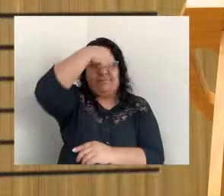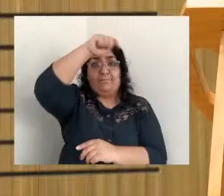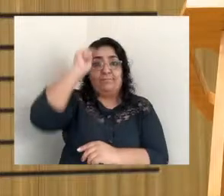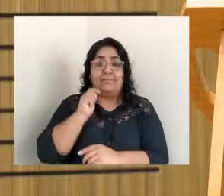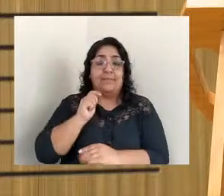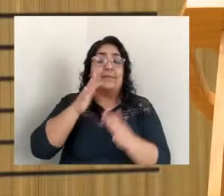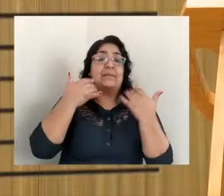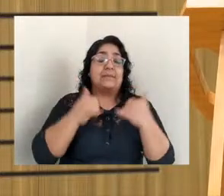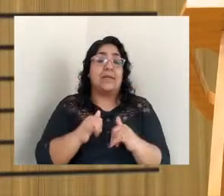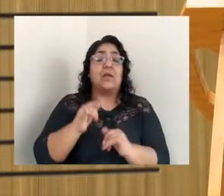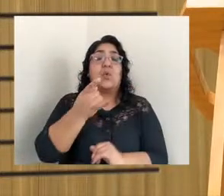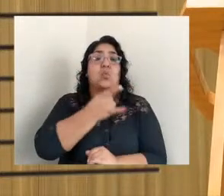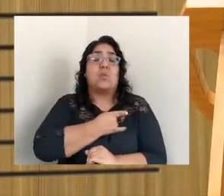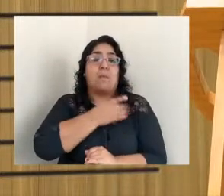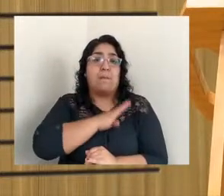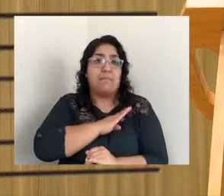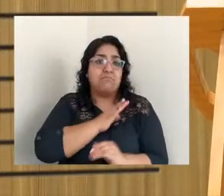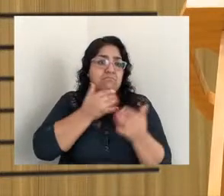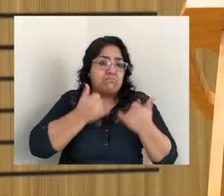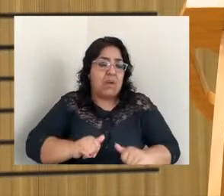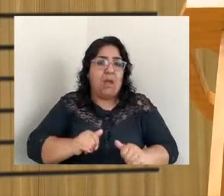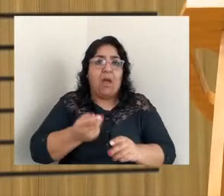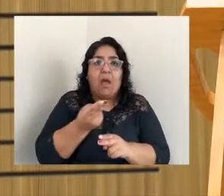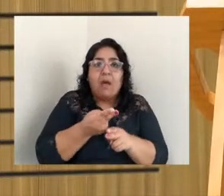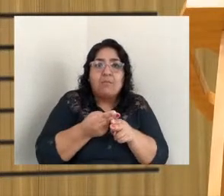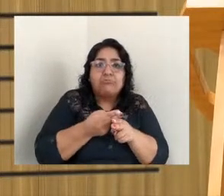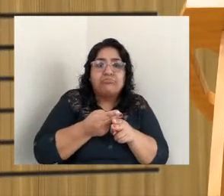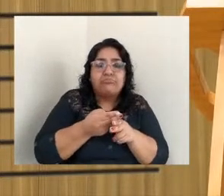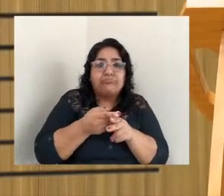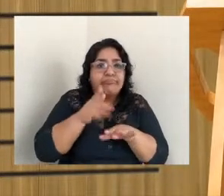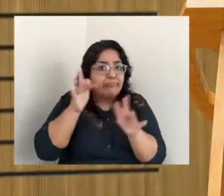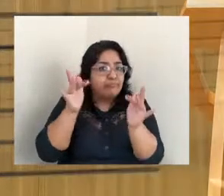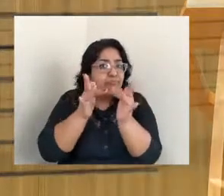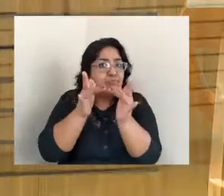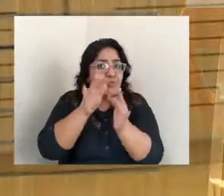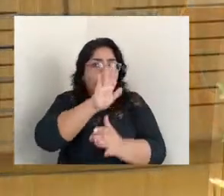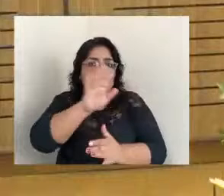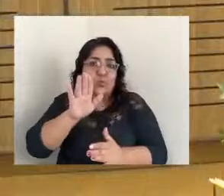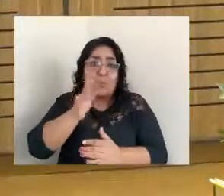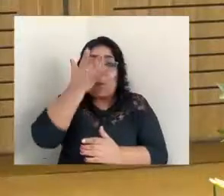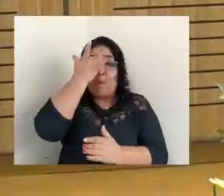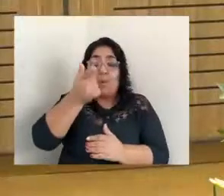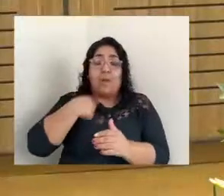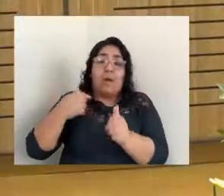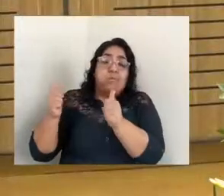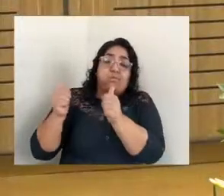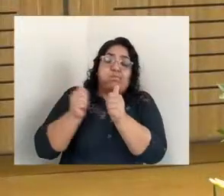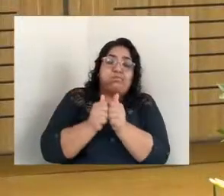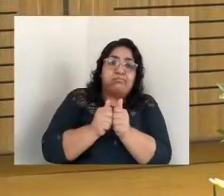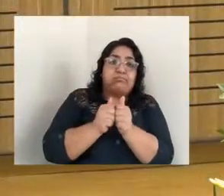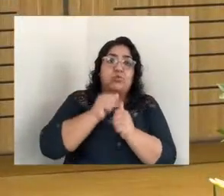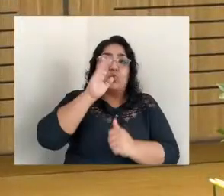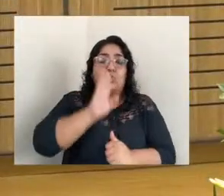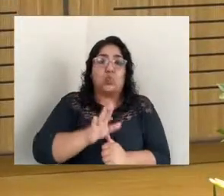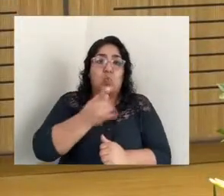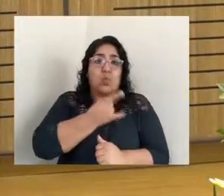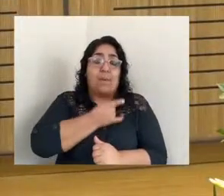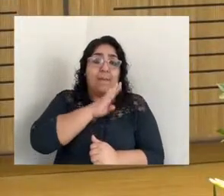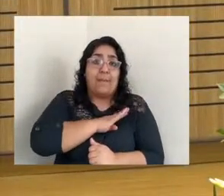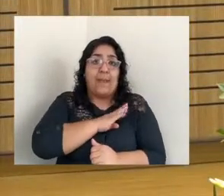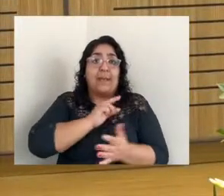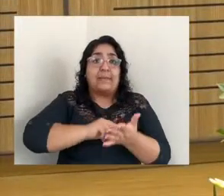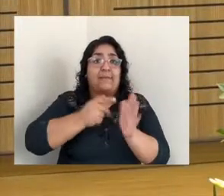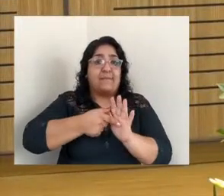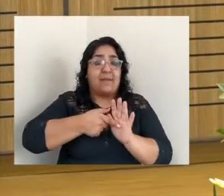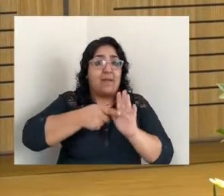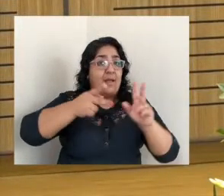Universidad Mariana estará a partir de este momento muy cerca de ustedes, ya que el acompañamiento de su alma mater